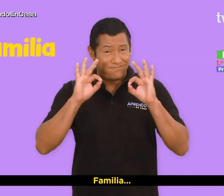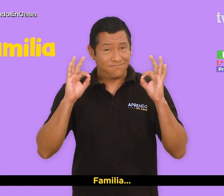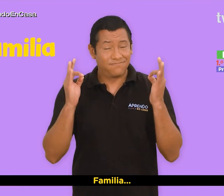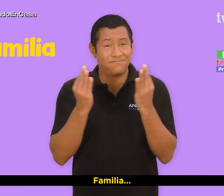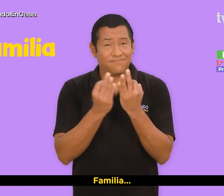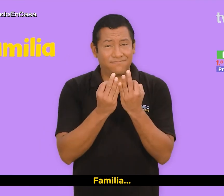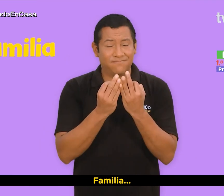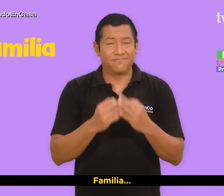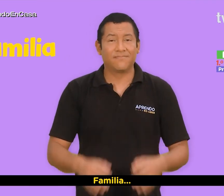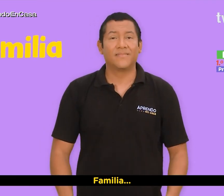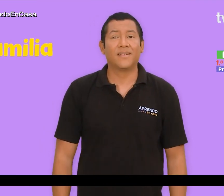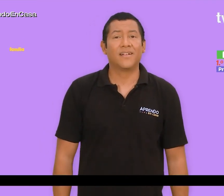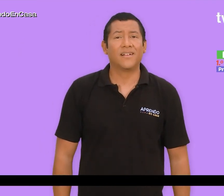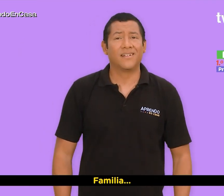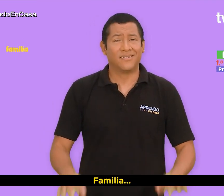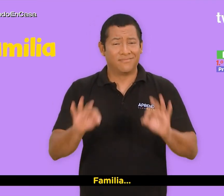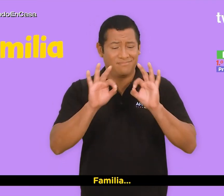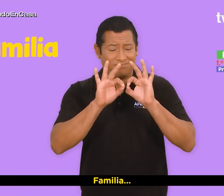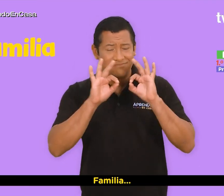Familia.